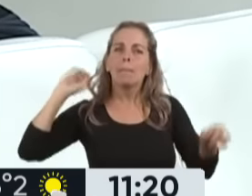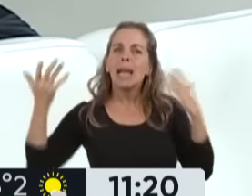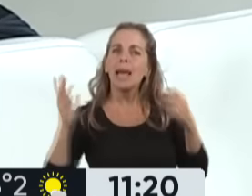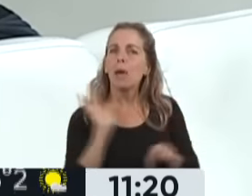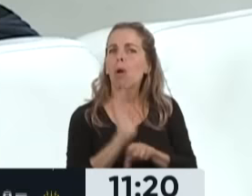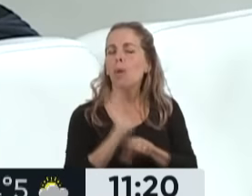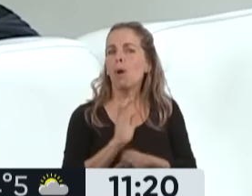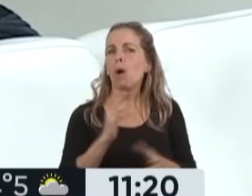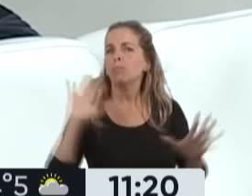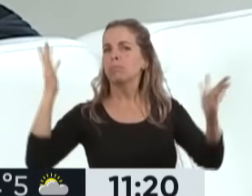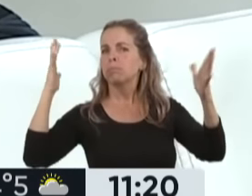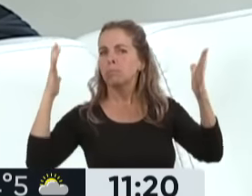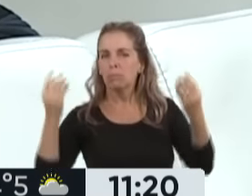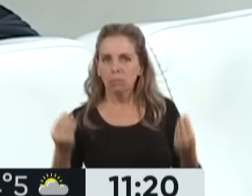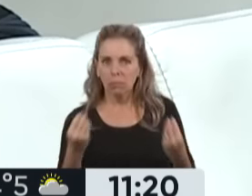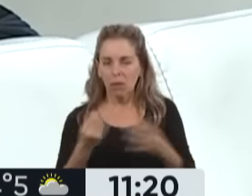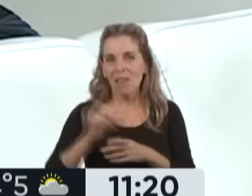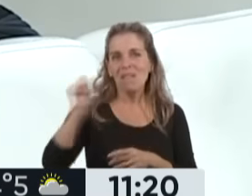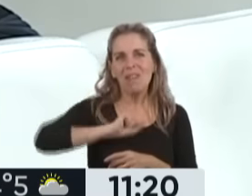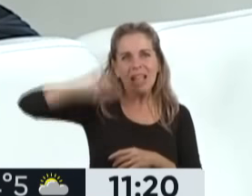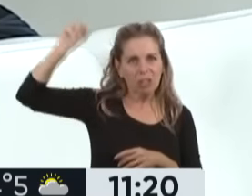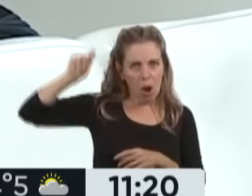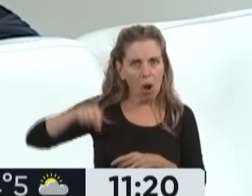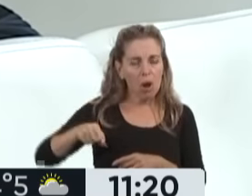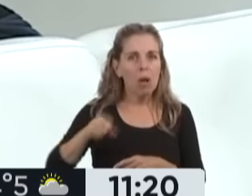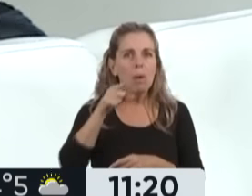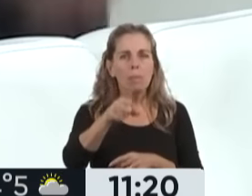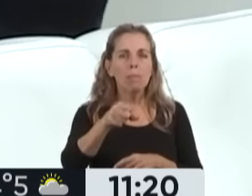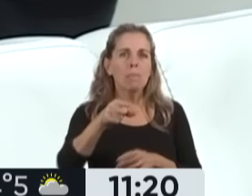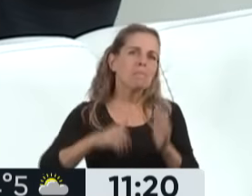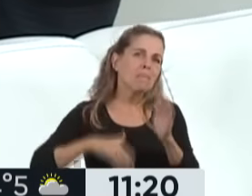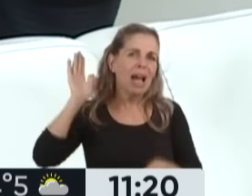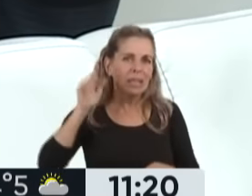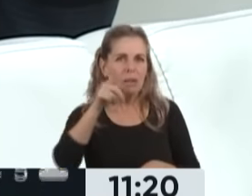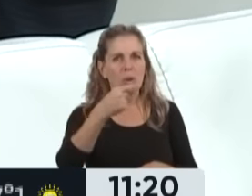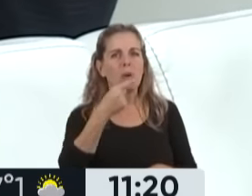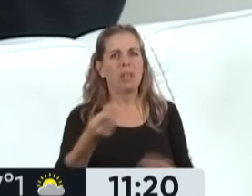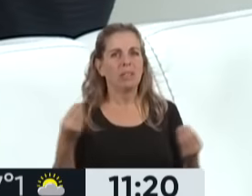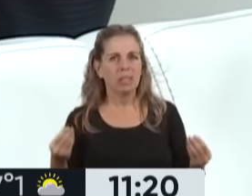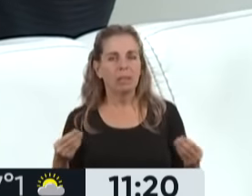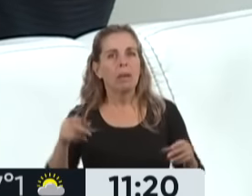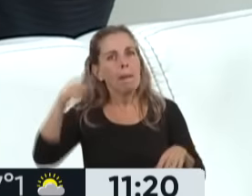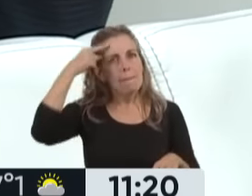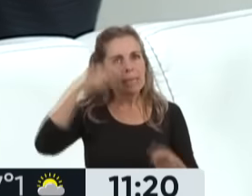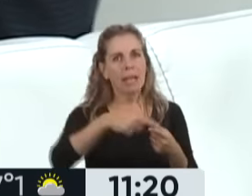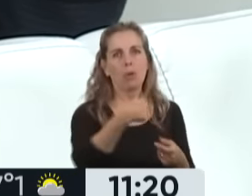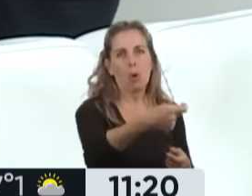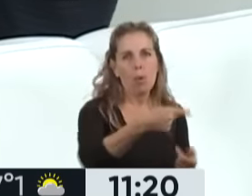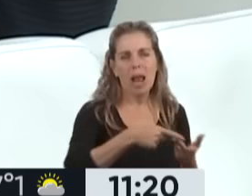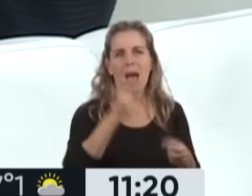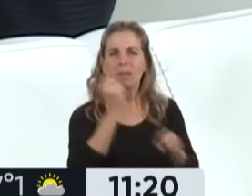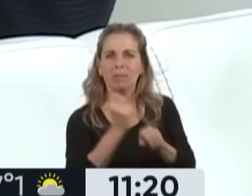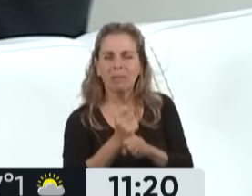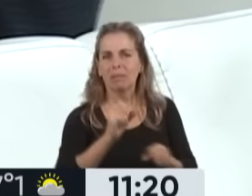un gol, que fue más alta, de hecho, ayer, que esta inflación que contabas vos, teniendo en cuenta que en el medio, jubilados y trabajadores perdieron un 30% de